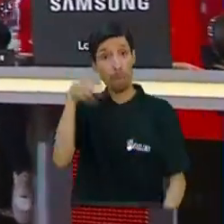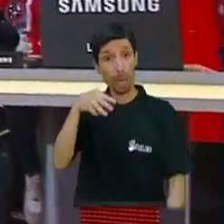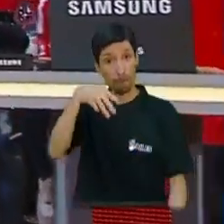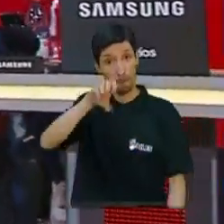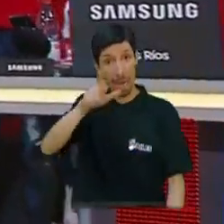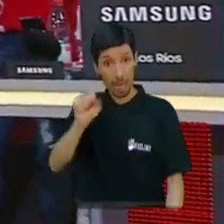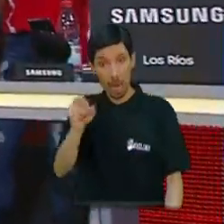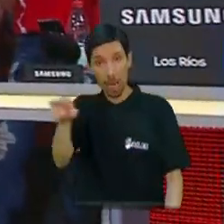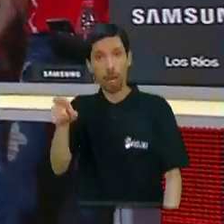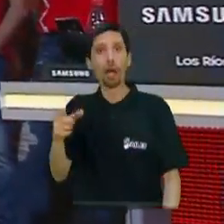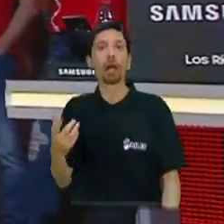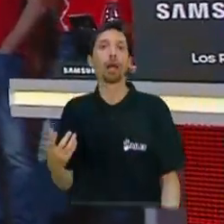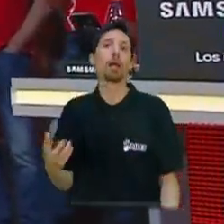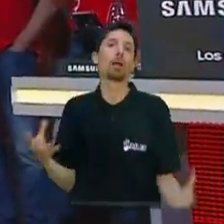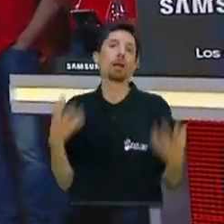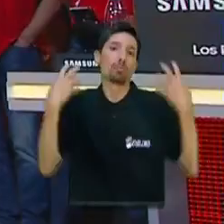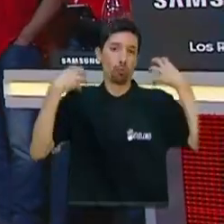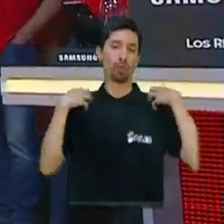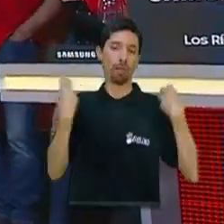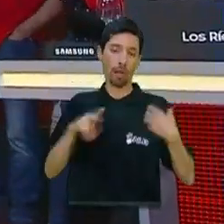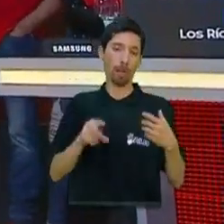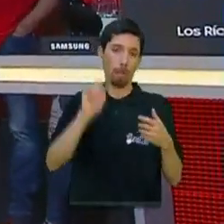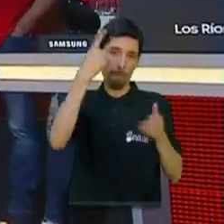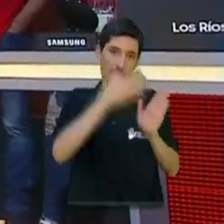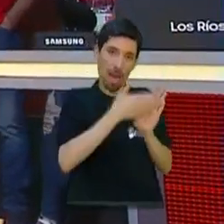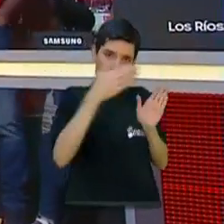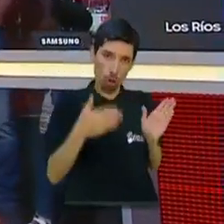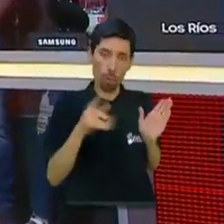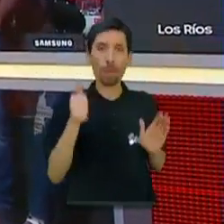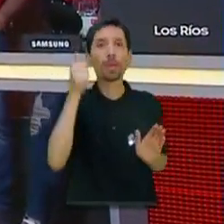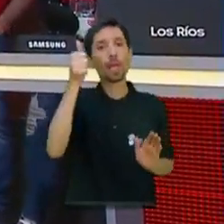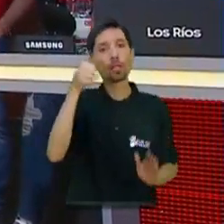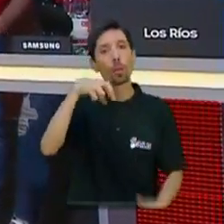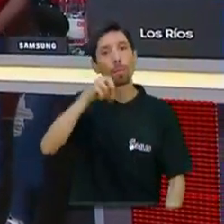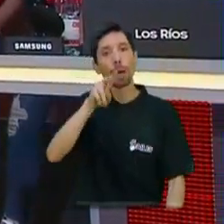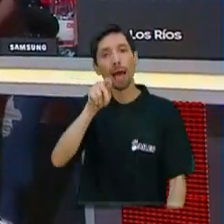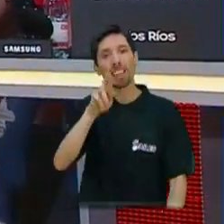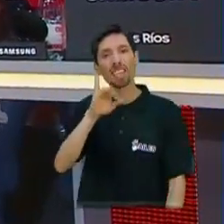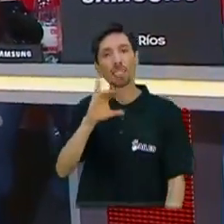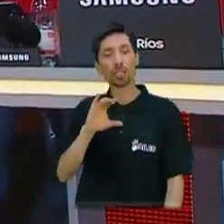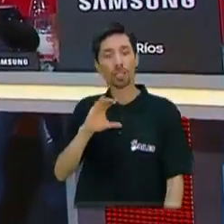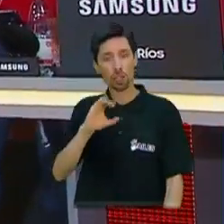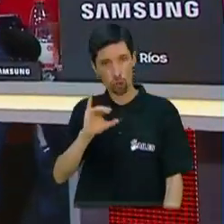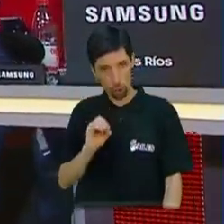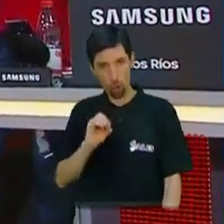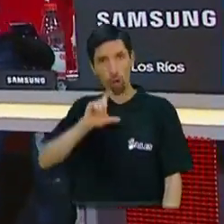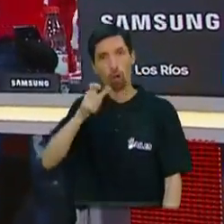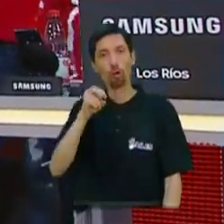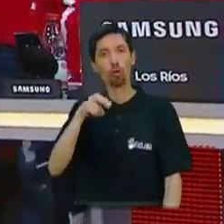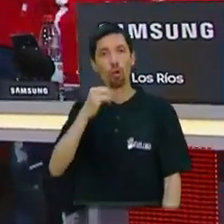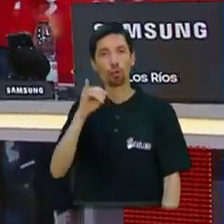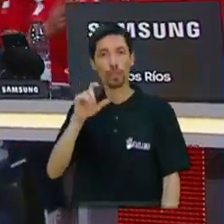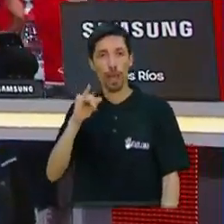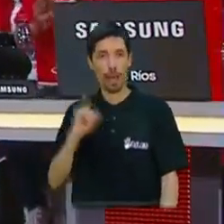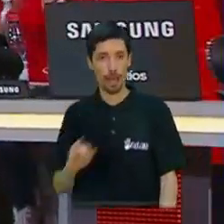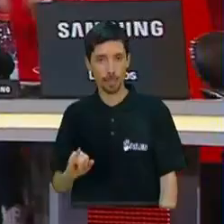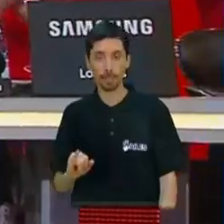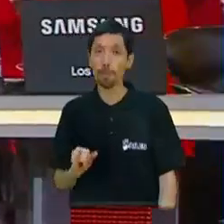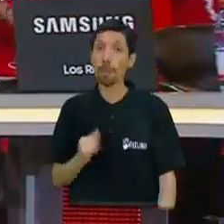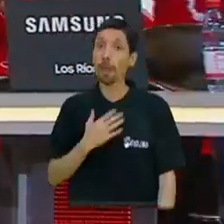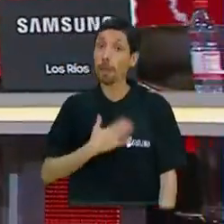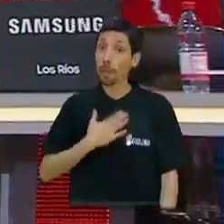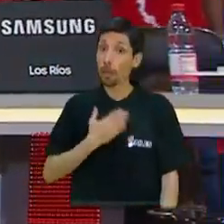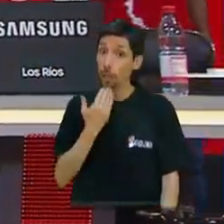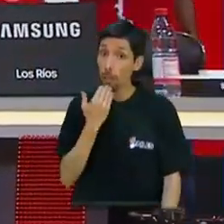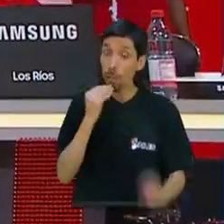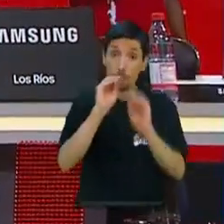este, el primer bloque ya de Teletón, y también a su director, Patricio González. Muy bien, también a él, le quiero hacer un llamado, por supuesto,